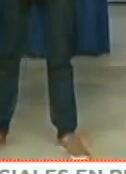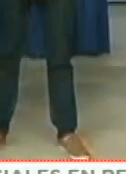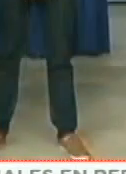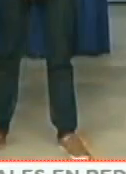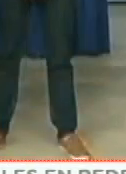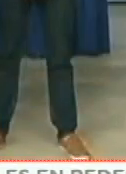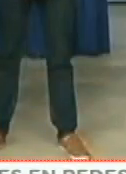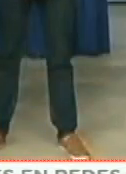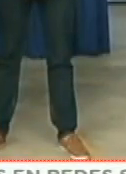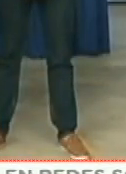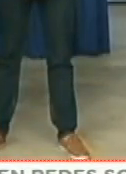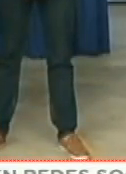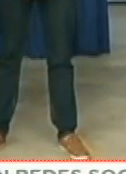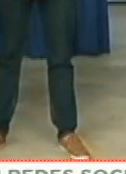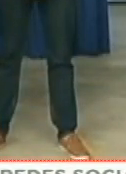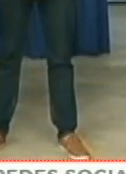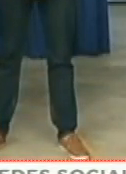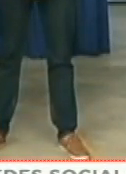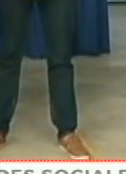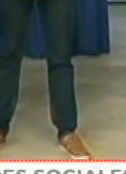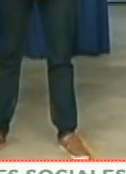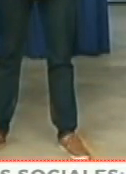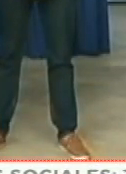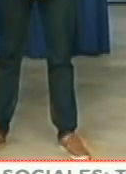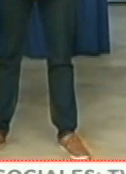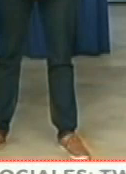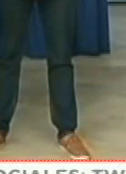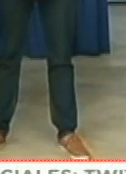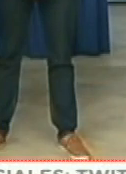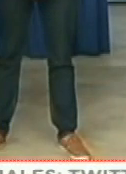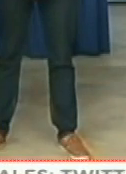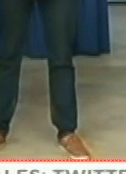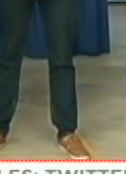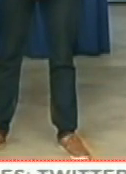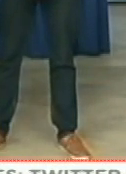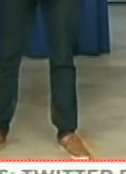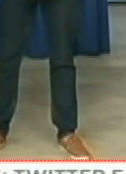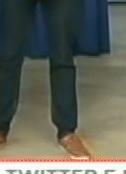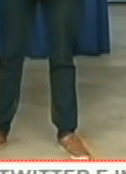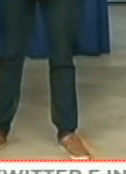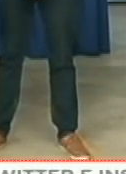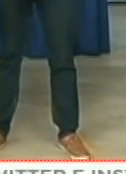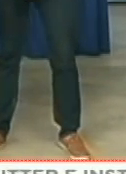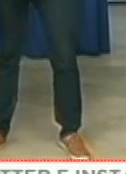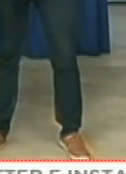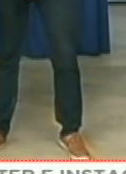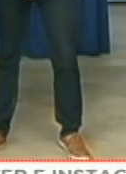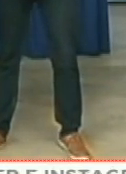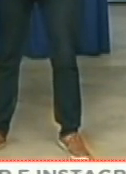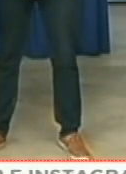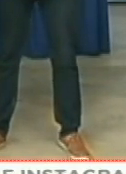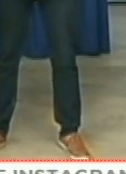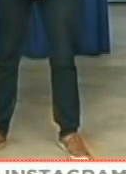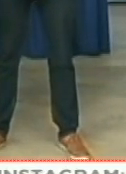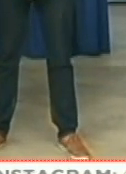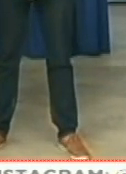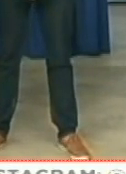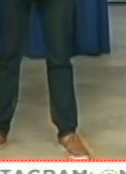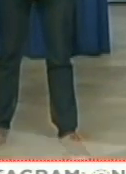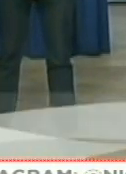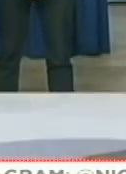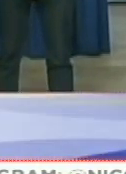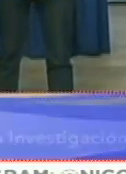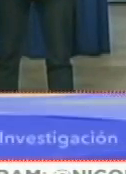Nos encontramos al kilómetro 8 de la carretera Panamericana, en las instalaciones de la Universidad Nacional Experimental para el